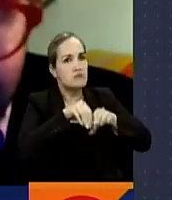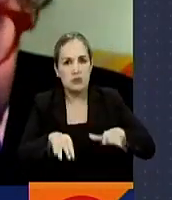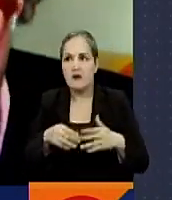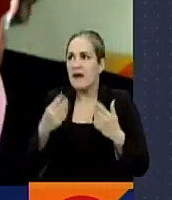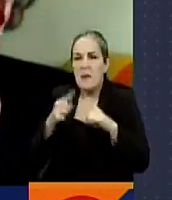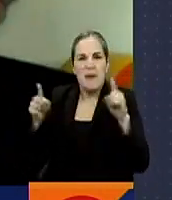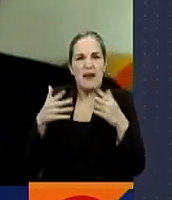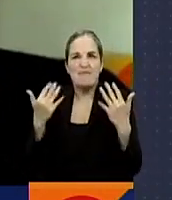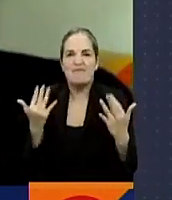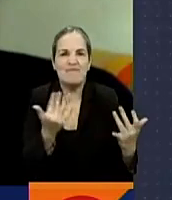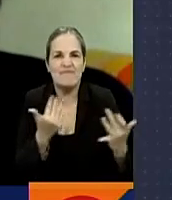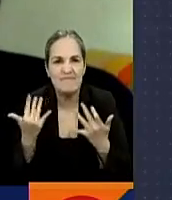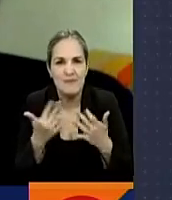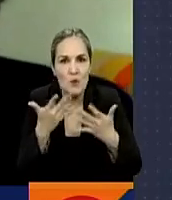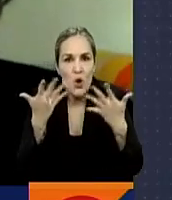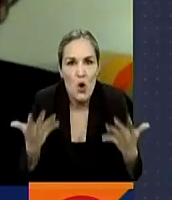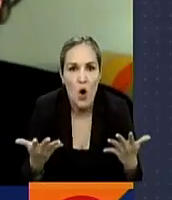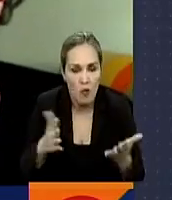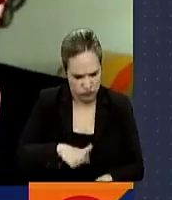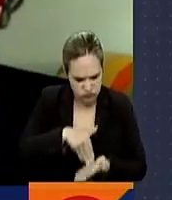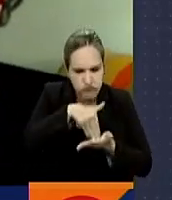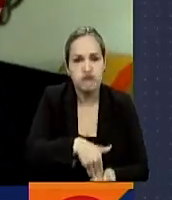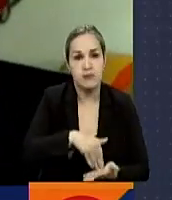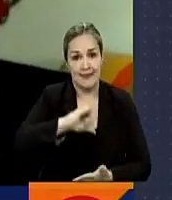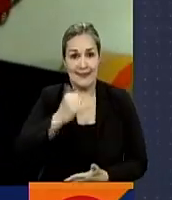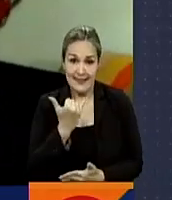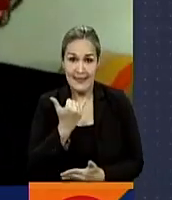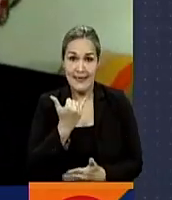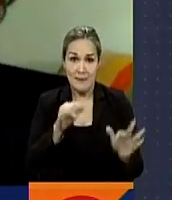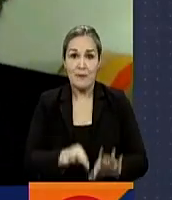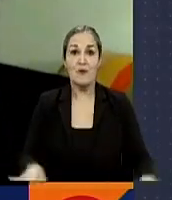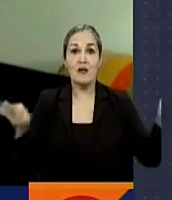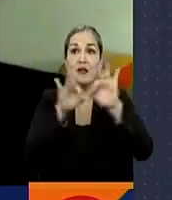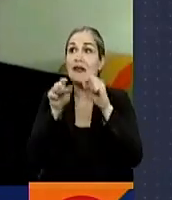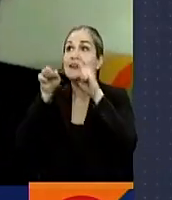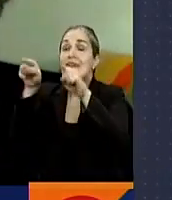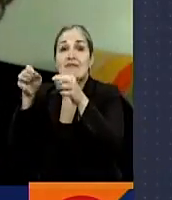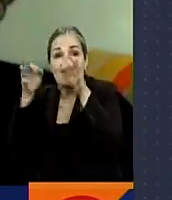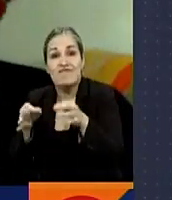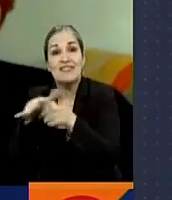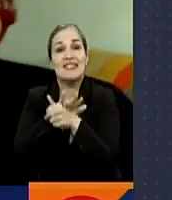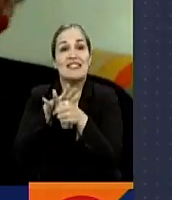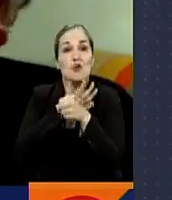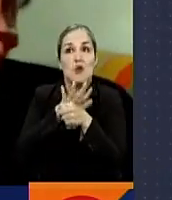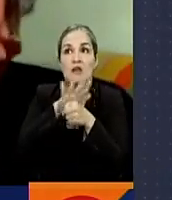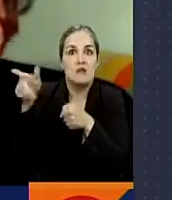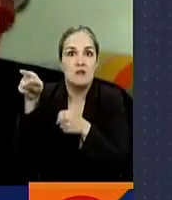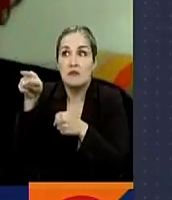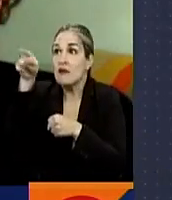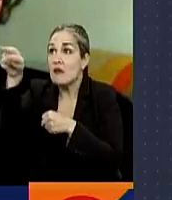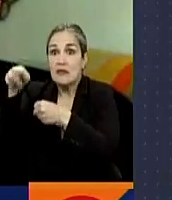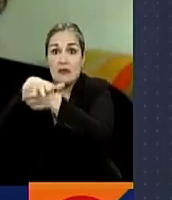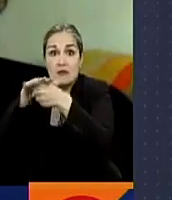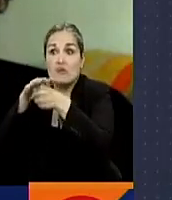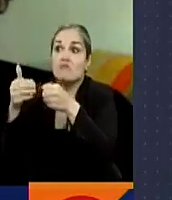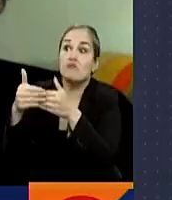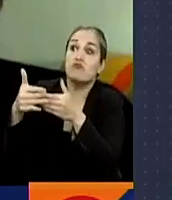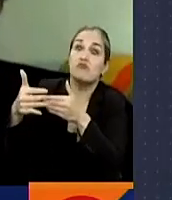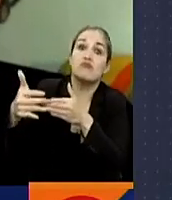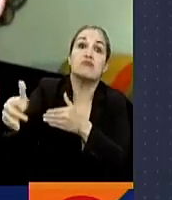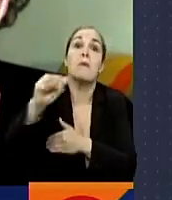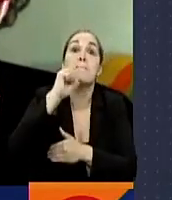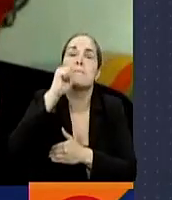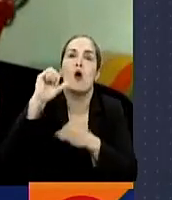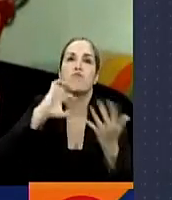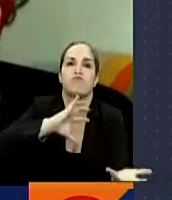esta energía y tan categóricos insisto porque lo que está en juego es una situación que puede pasar en en el curso de las horas a ser